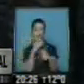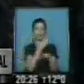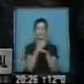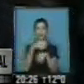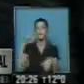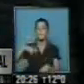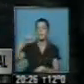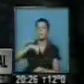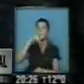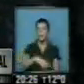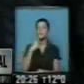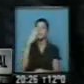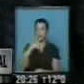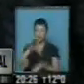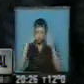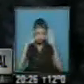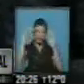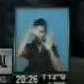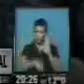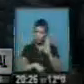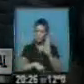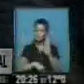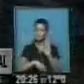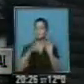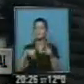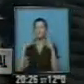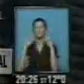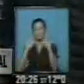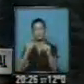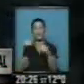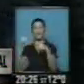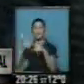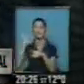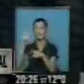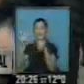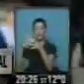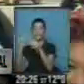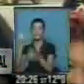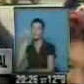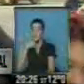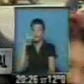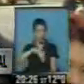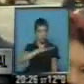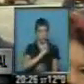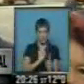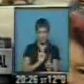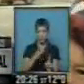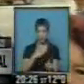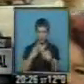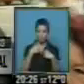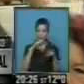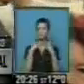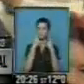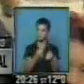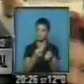medidas destinadas al sur de la ciudad y criticó las políticas del PRO hacia esa zona. Y ahora estamos acá en